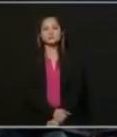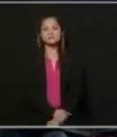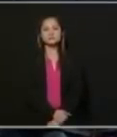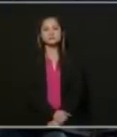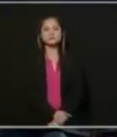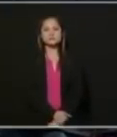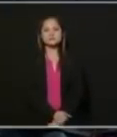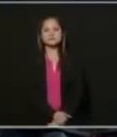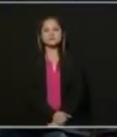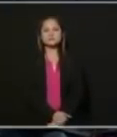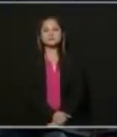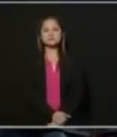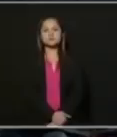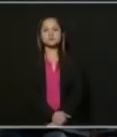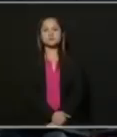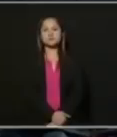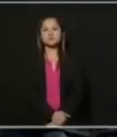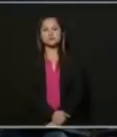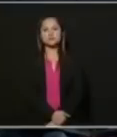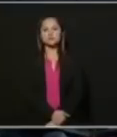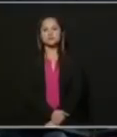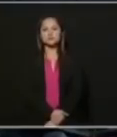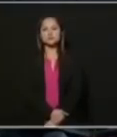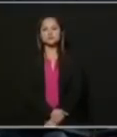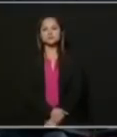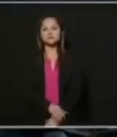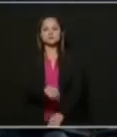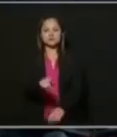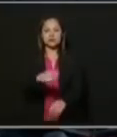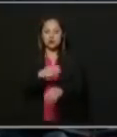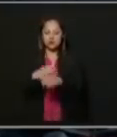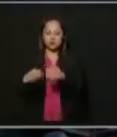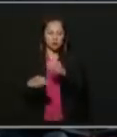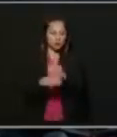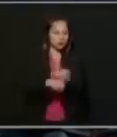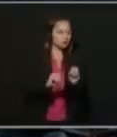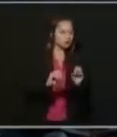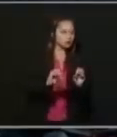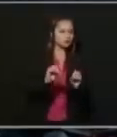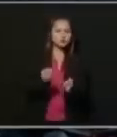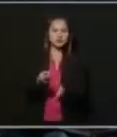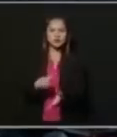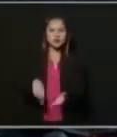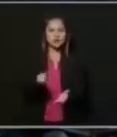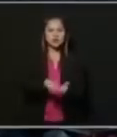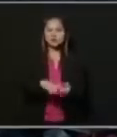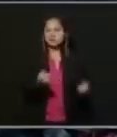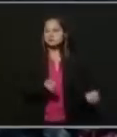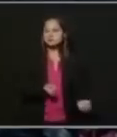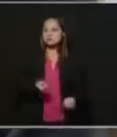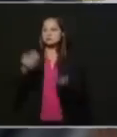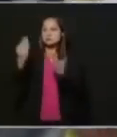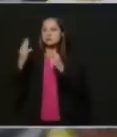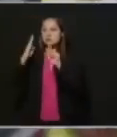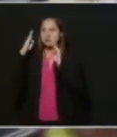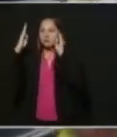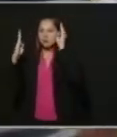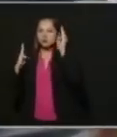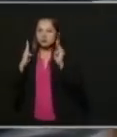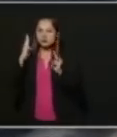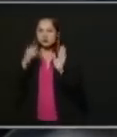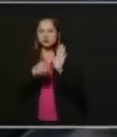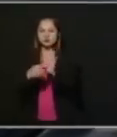a una sala de exposición de la BOI.